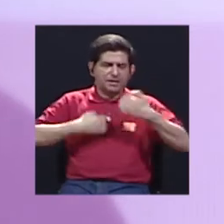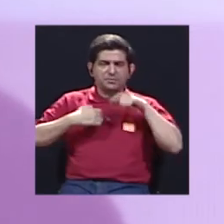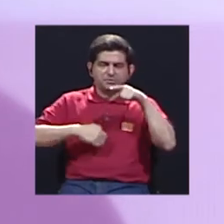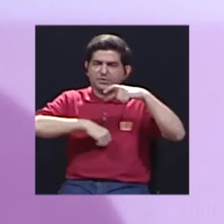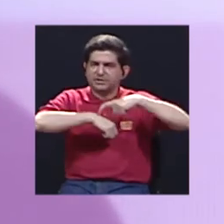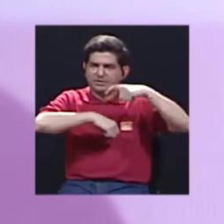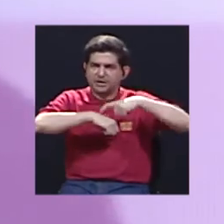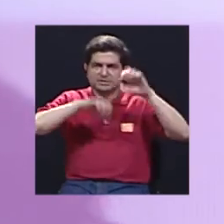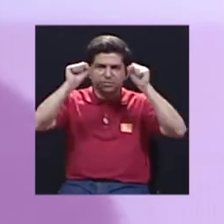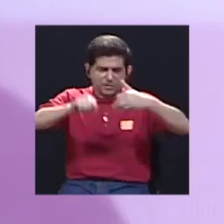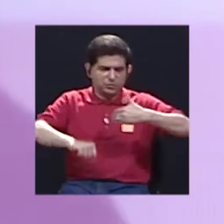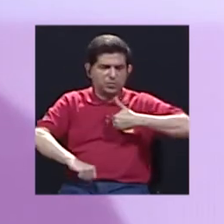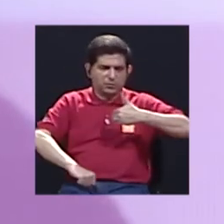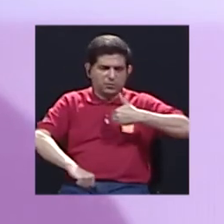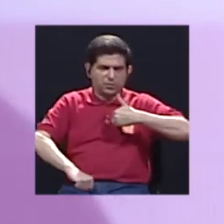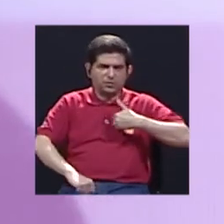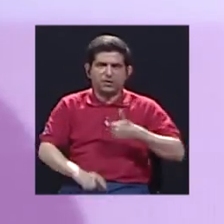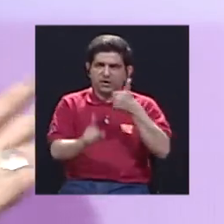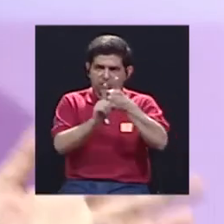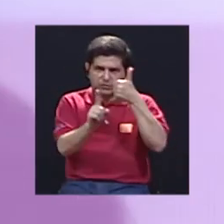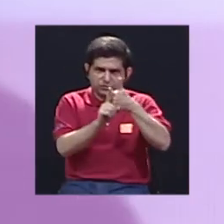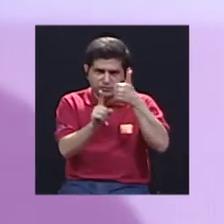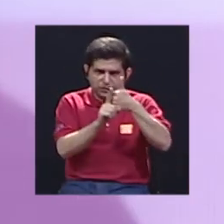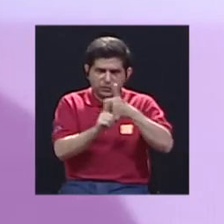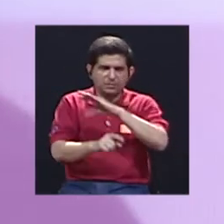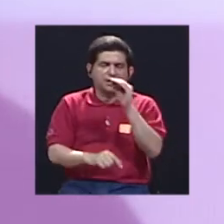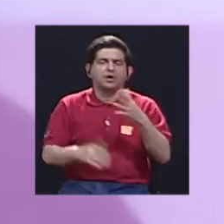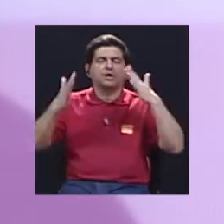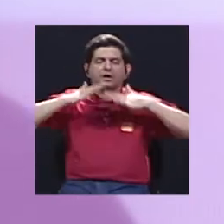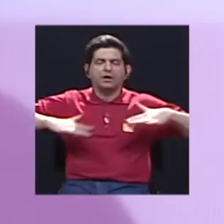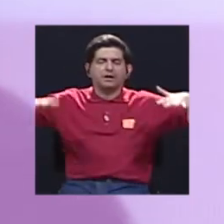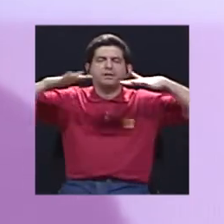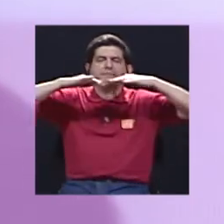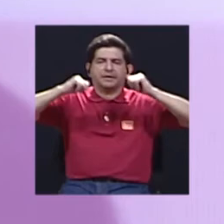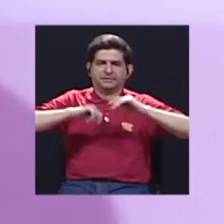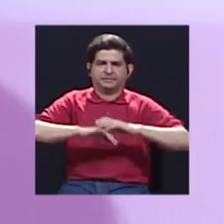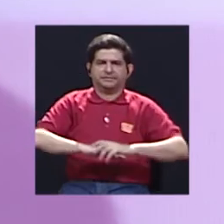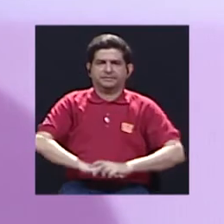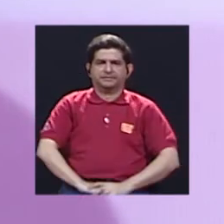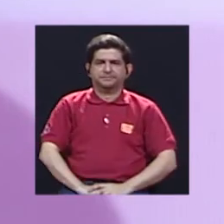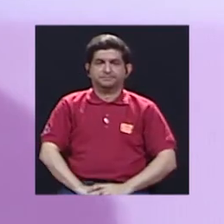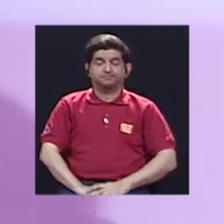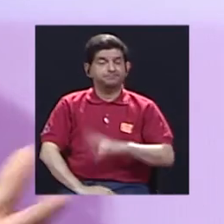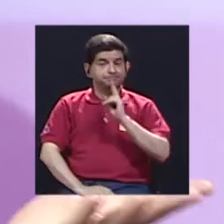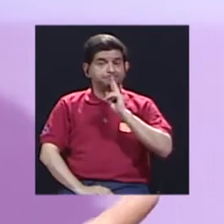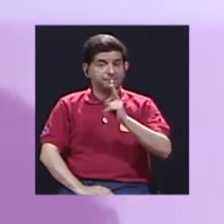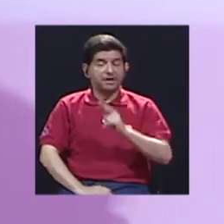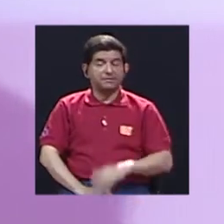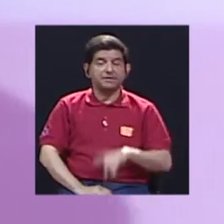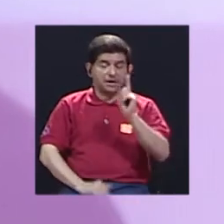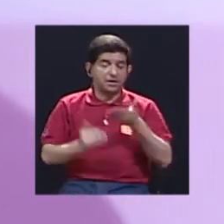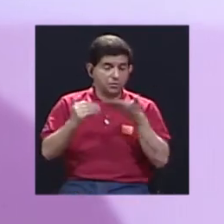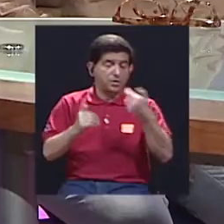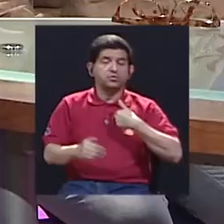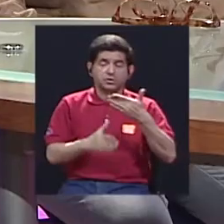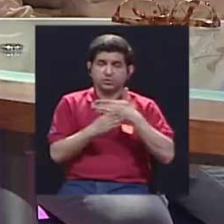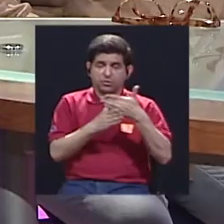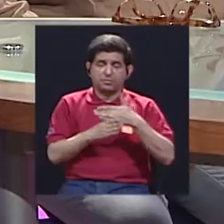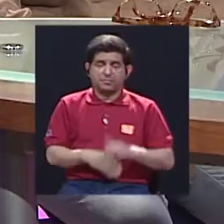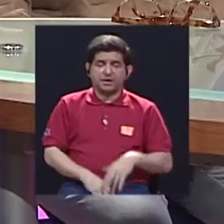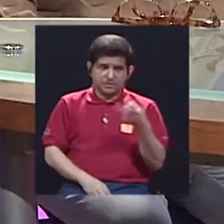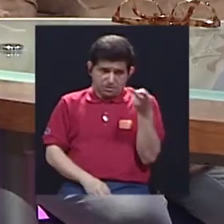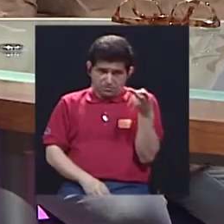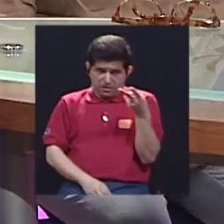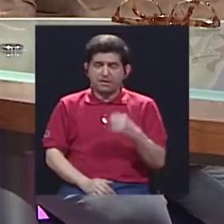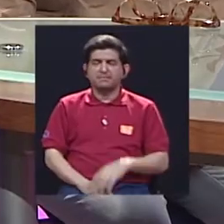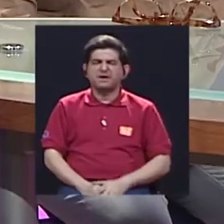en ese momento puedes tener contigo misma y con tu medio ambiente. Claro. Y definitivamente una de las cosas que comparto con Alejandra y Marcela